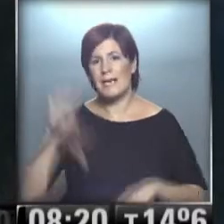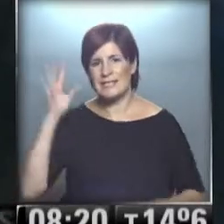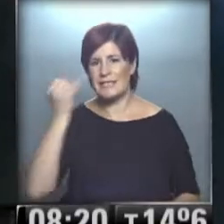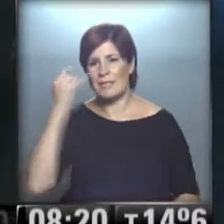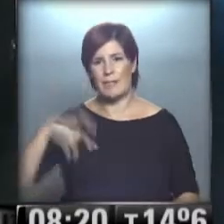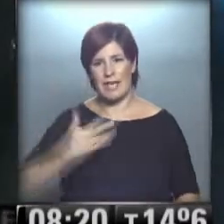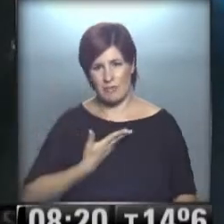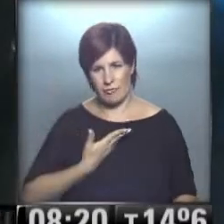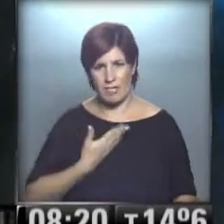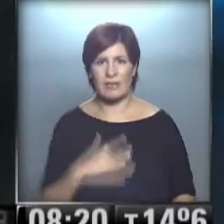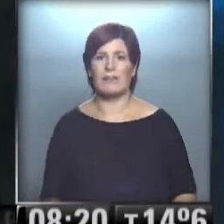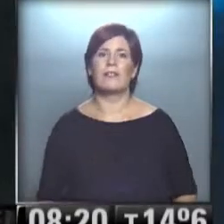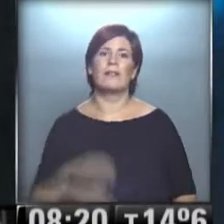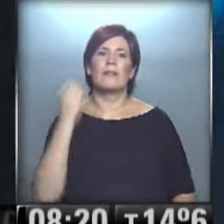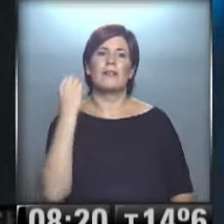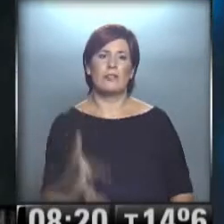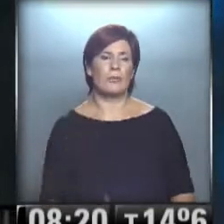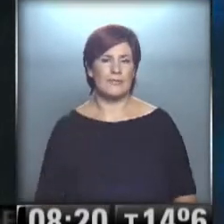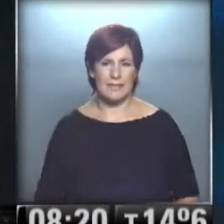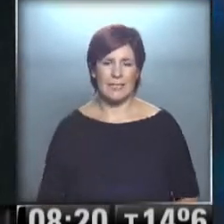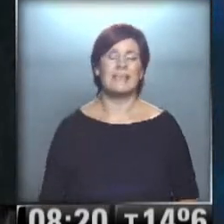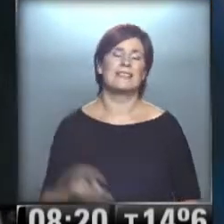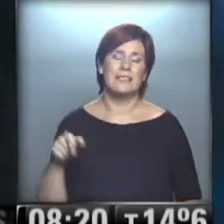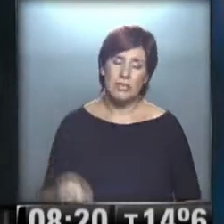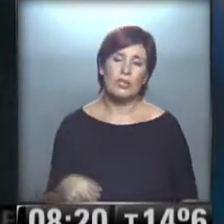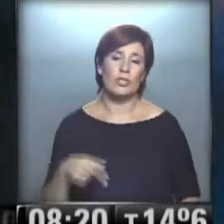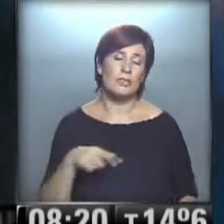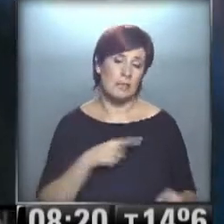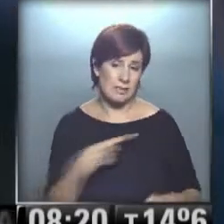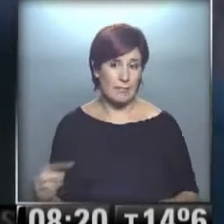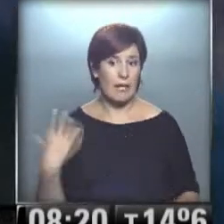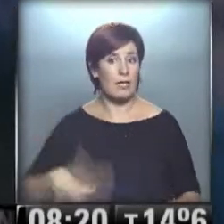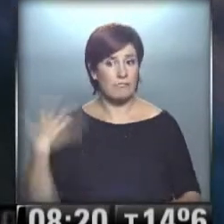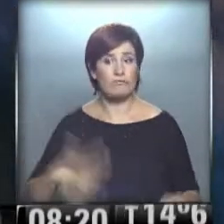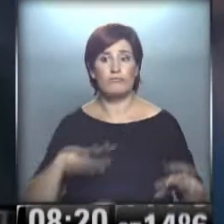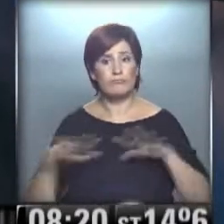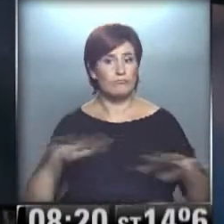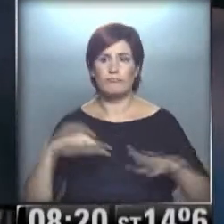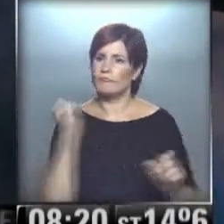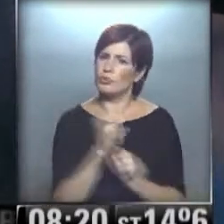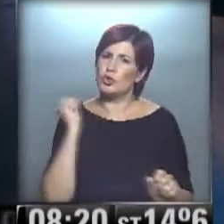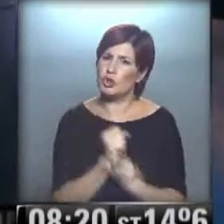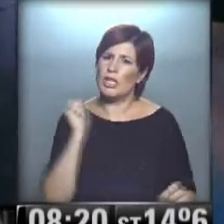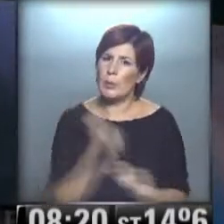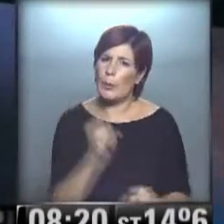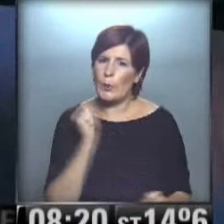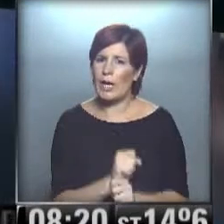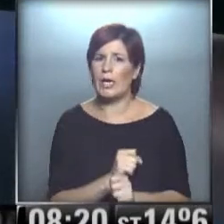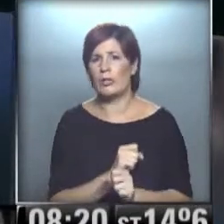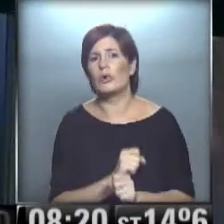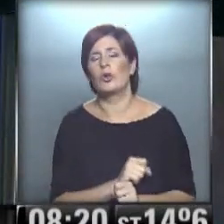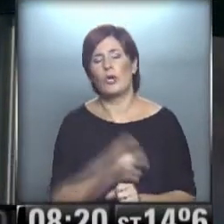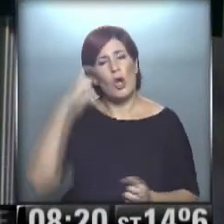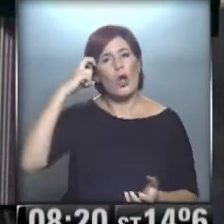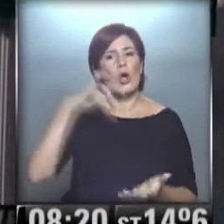día patricia alejandro buen día claro exactamente es una semana de mucho trabajo en lo que tiene que ver con el trabajo en las